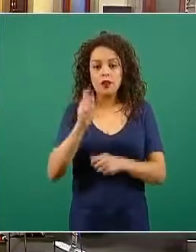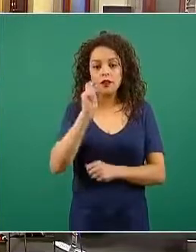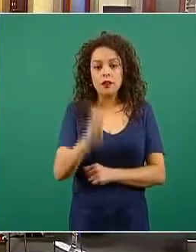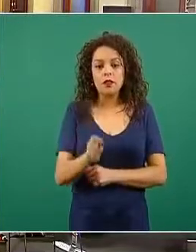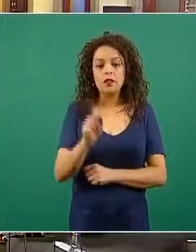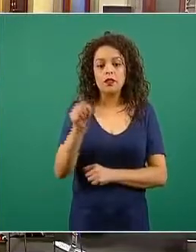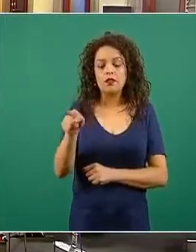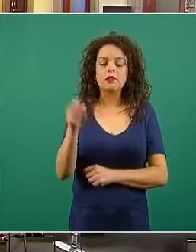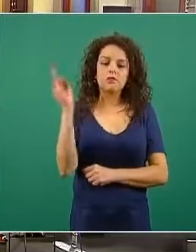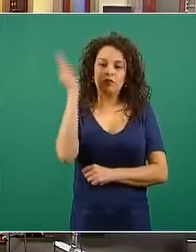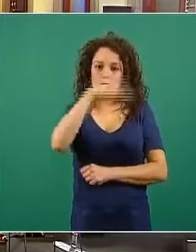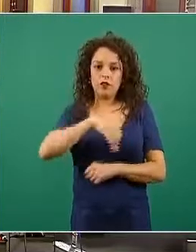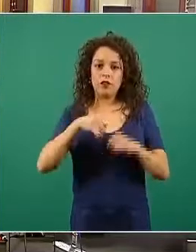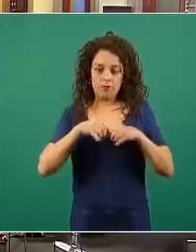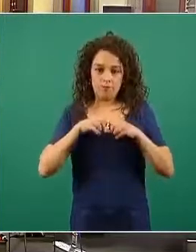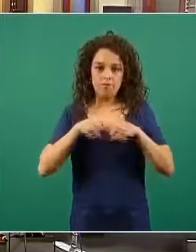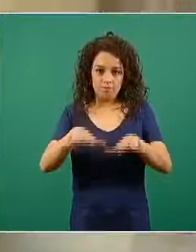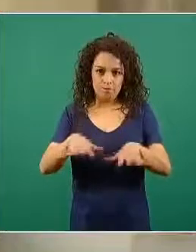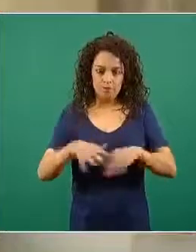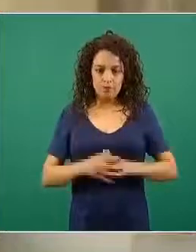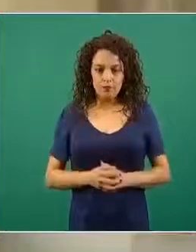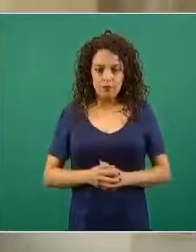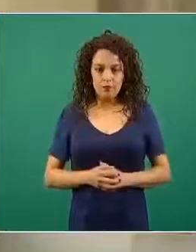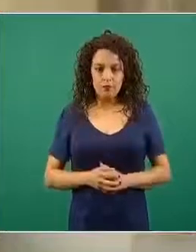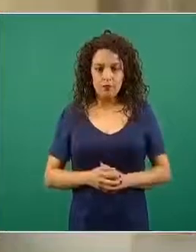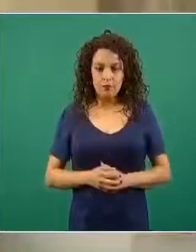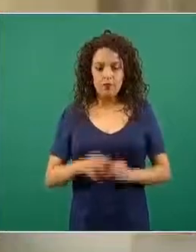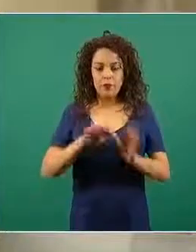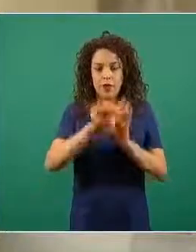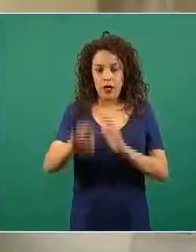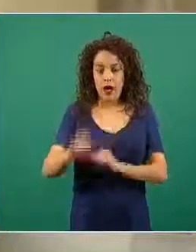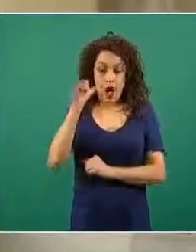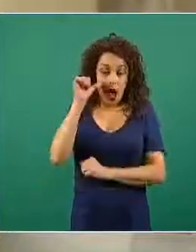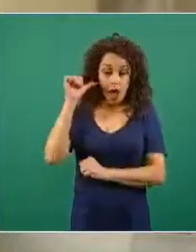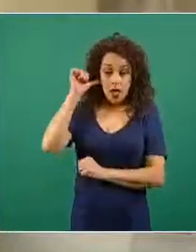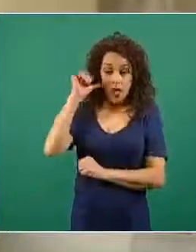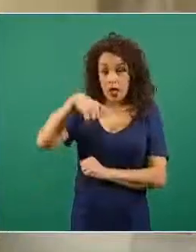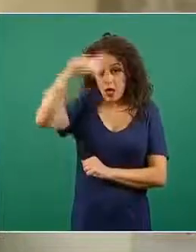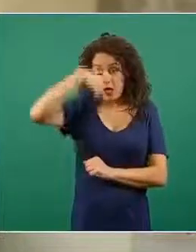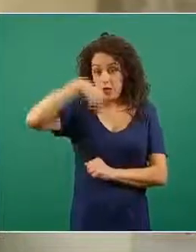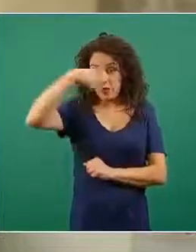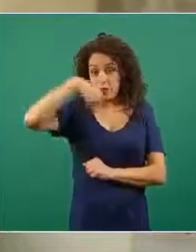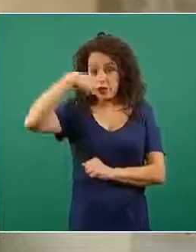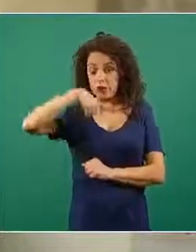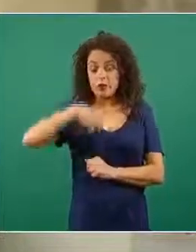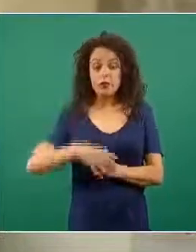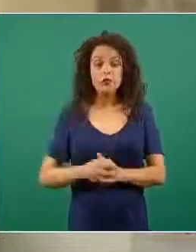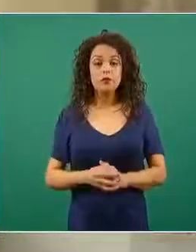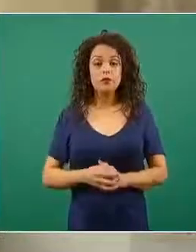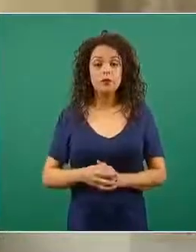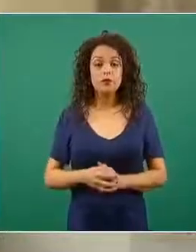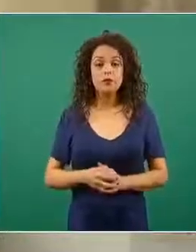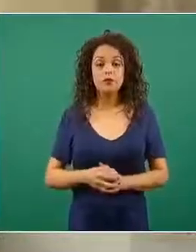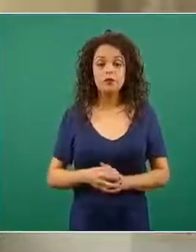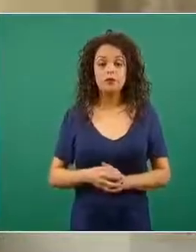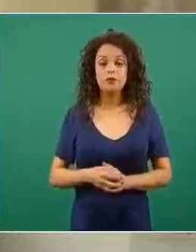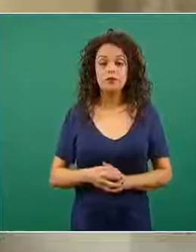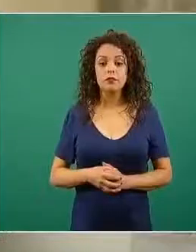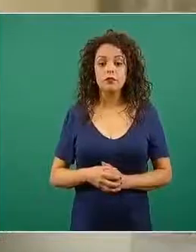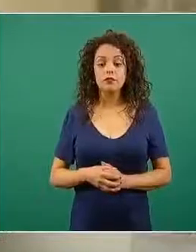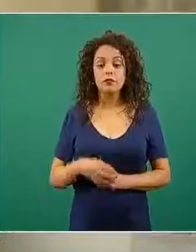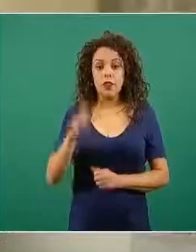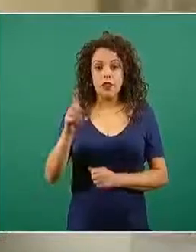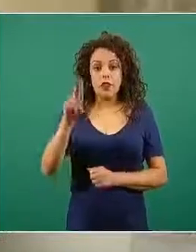infodemia, perdón. La infodemia, el día, por ejemplo, de ayer, la noche de ayer, de la misma manera también aclaró un buen punto el doctor